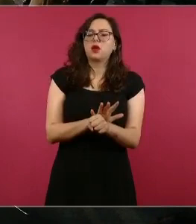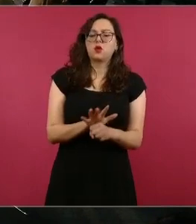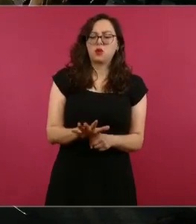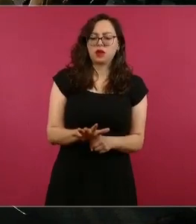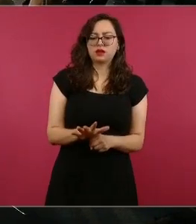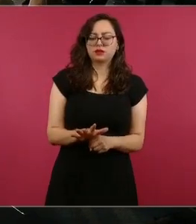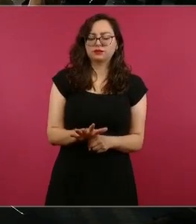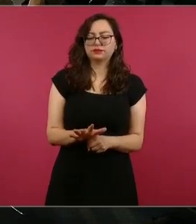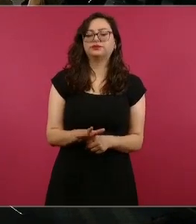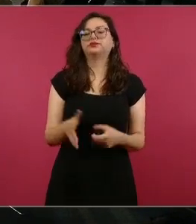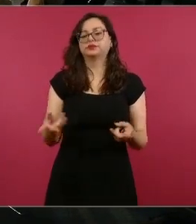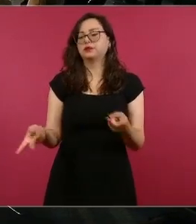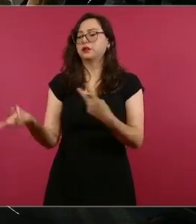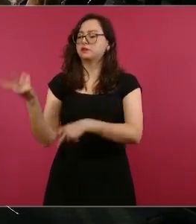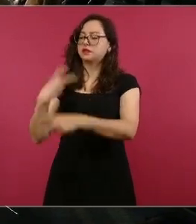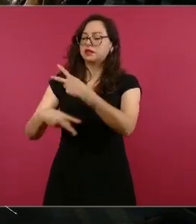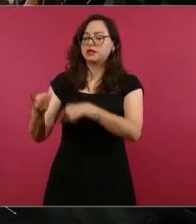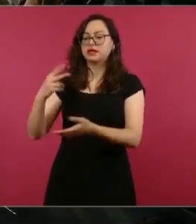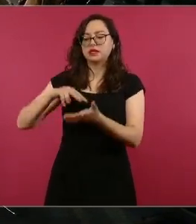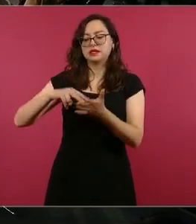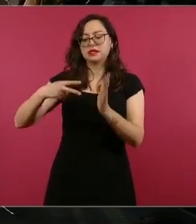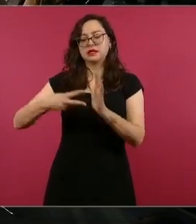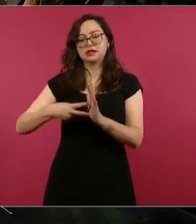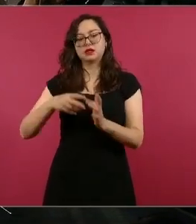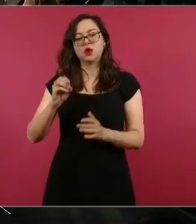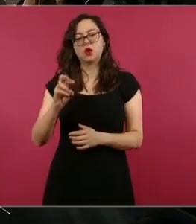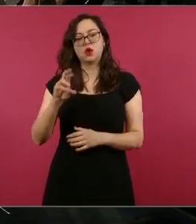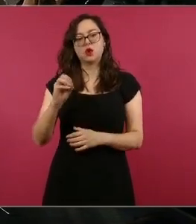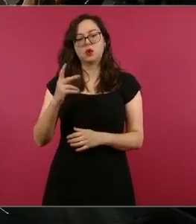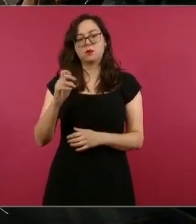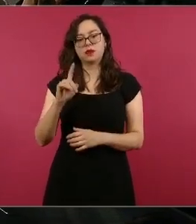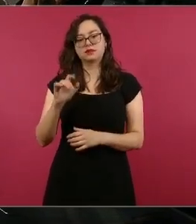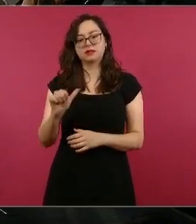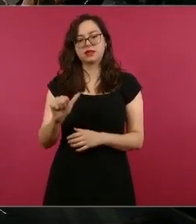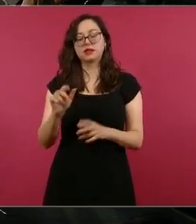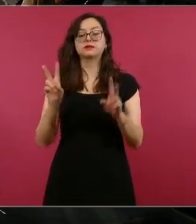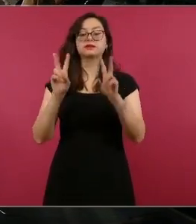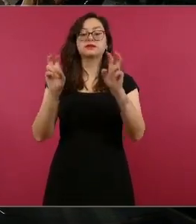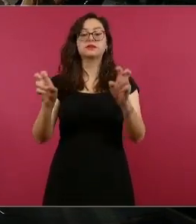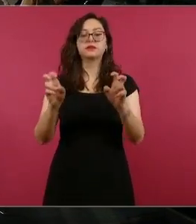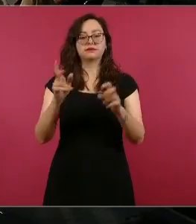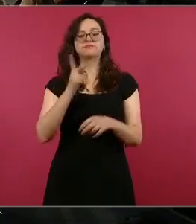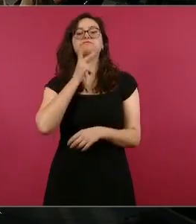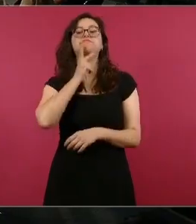el ingeniero Octavio Romero Oropeza sobre Pemex.